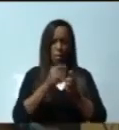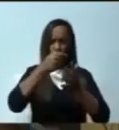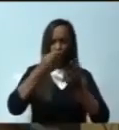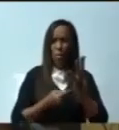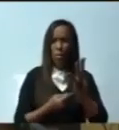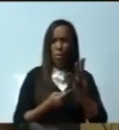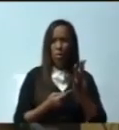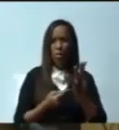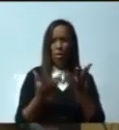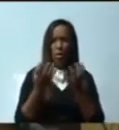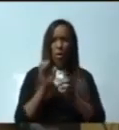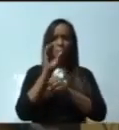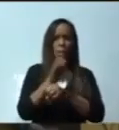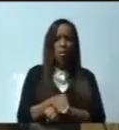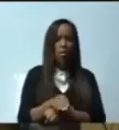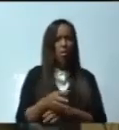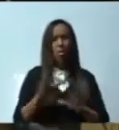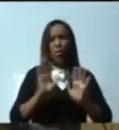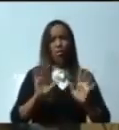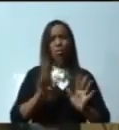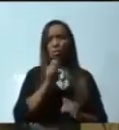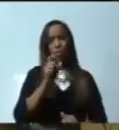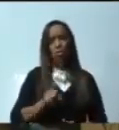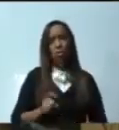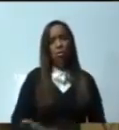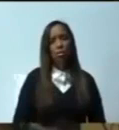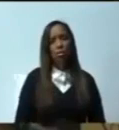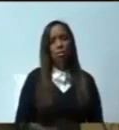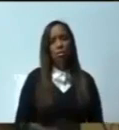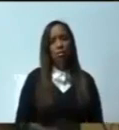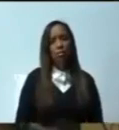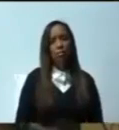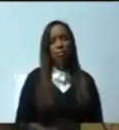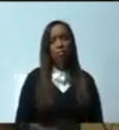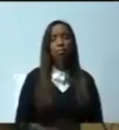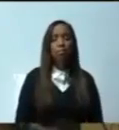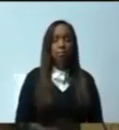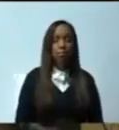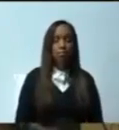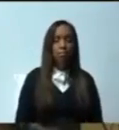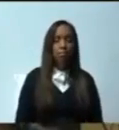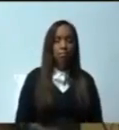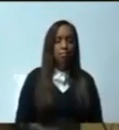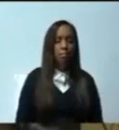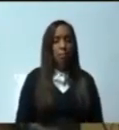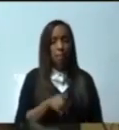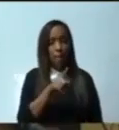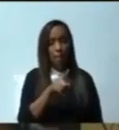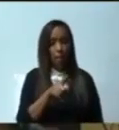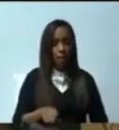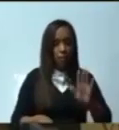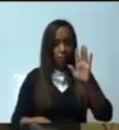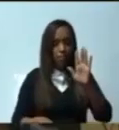Antes de mis consideraciones, un minuto ha pedido el honorable expresidente de la Cámara, don Rubén